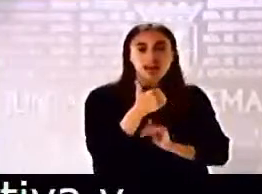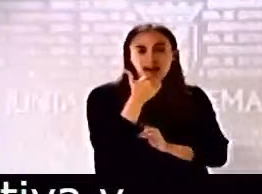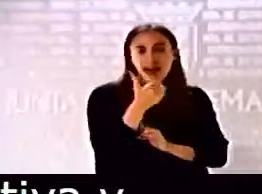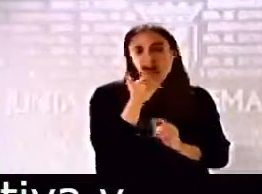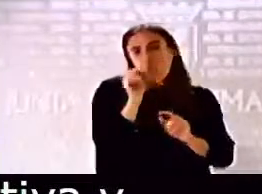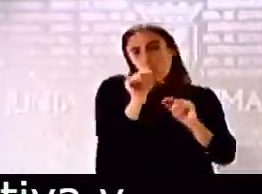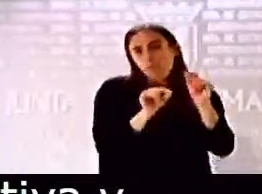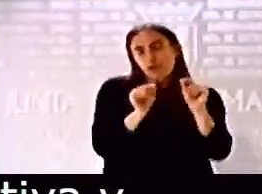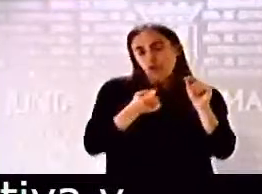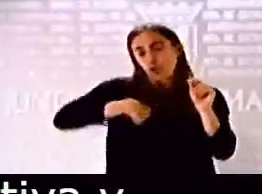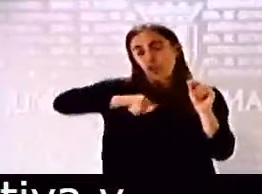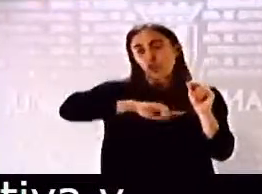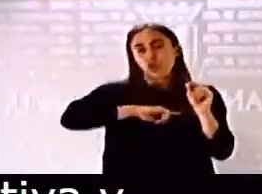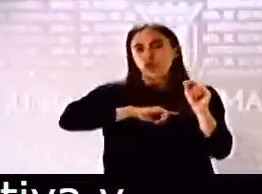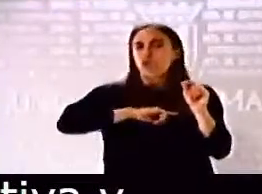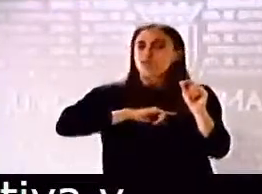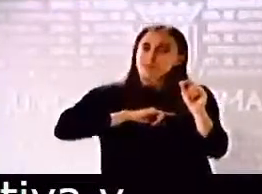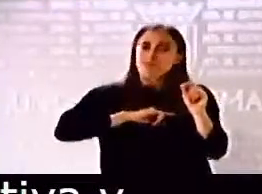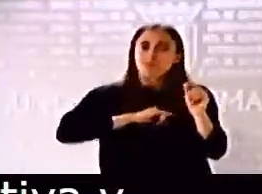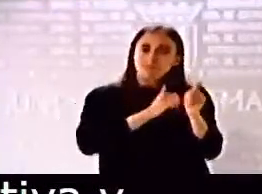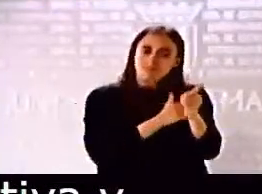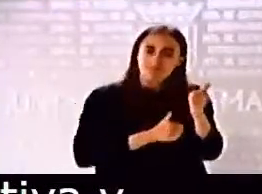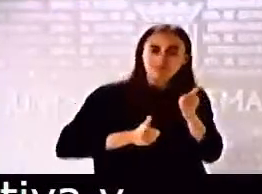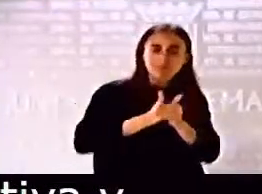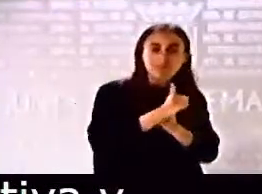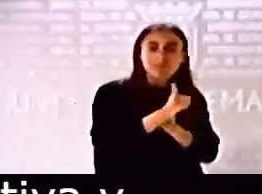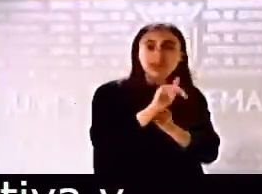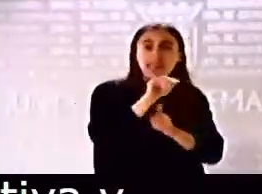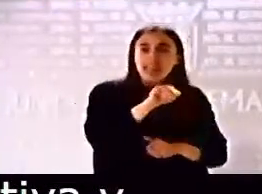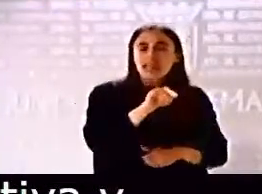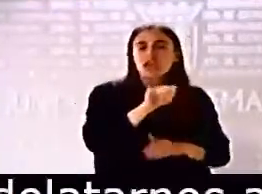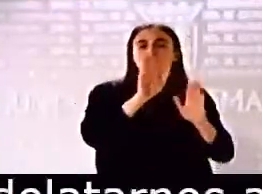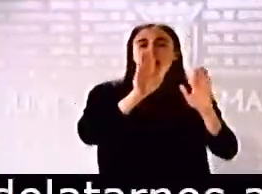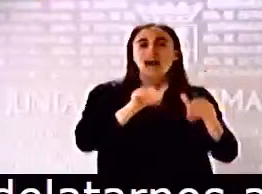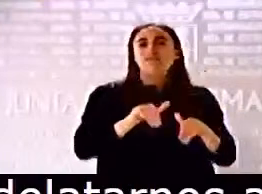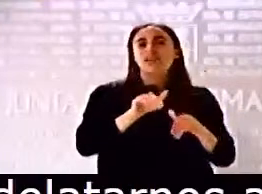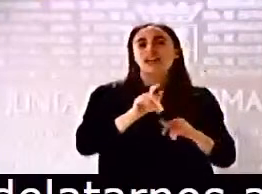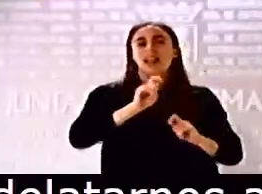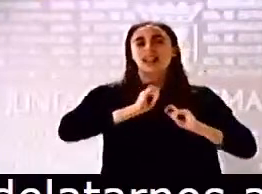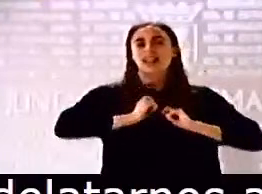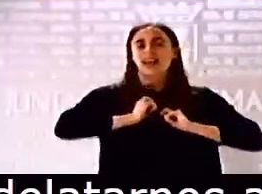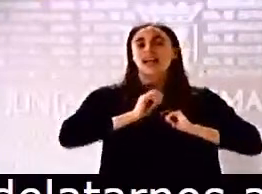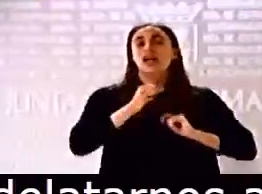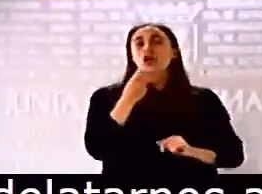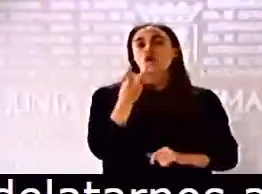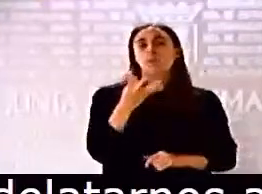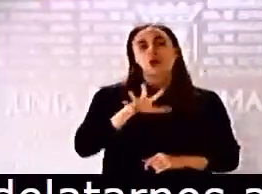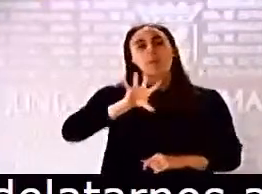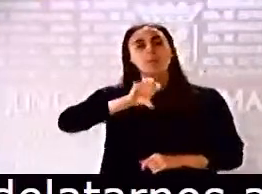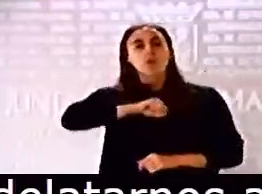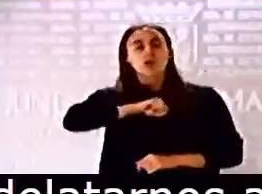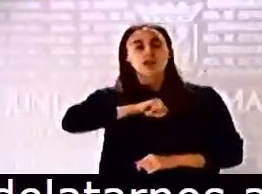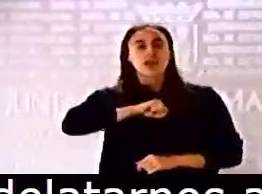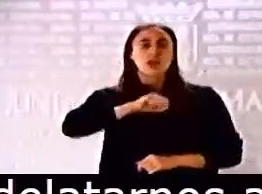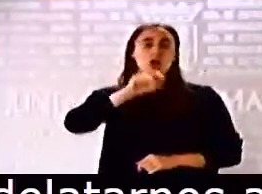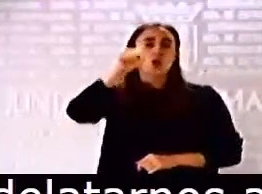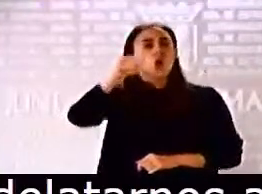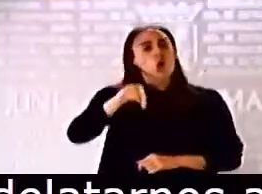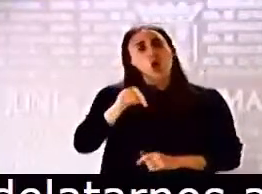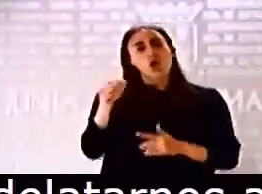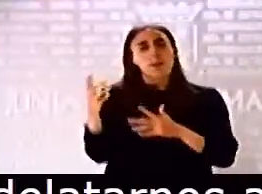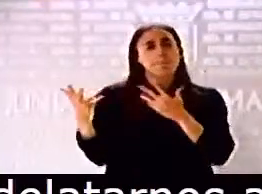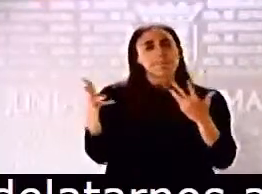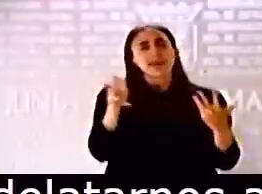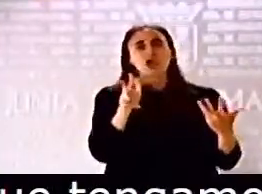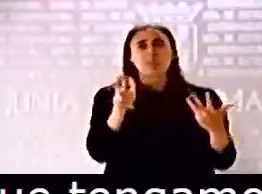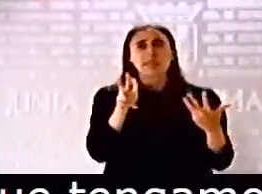el virus, ¿no? Y eso nos ha llevado a que afortunadamente tengamos unas cifras de positividad que hoy estemos alrededor